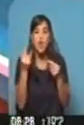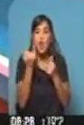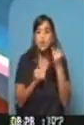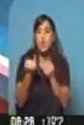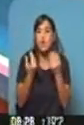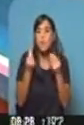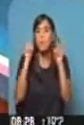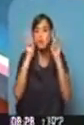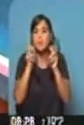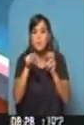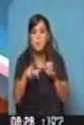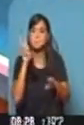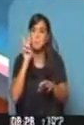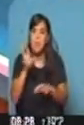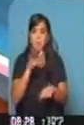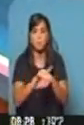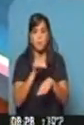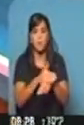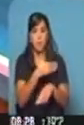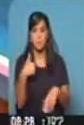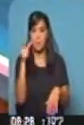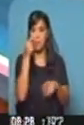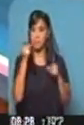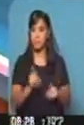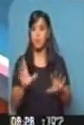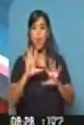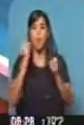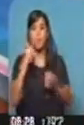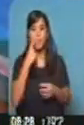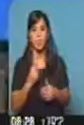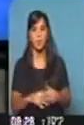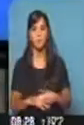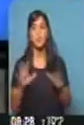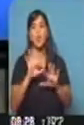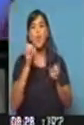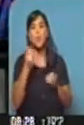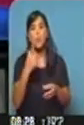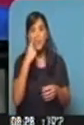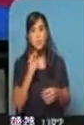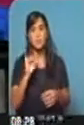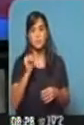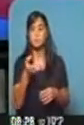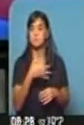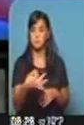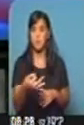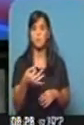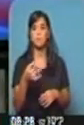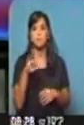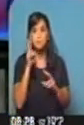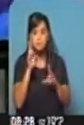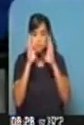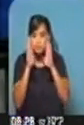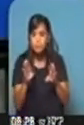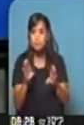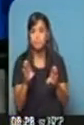porque también se mira la responsabilidad de los padres buenos días buenos días si se la sigue exactamente se va a mirar y se va a poner un poco